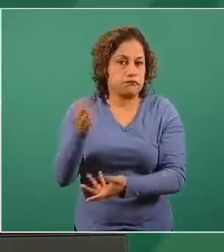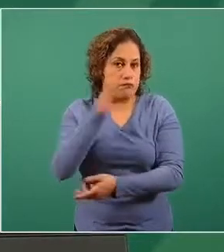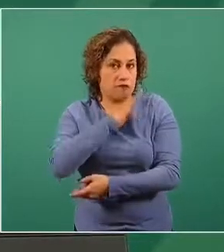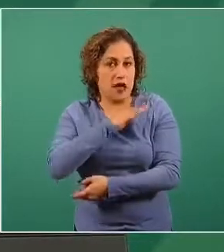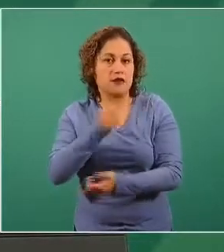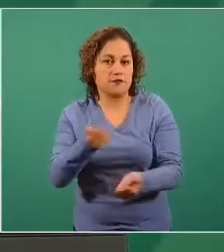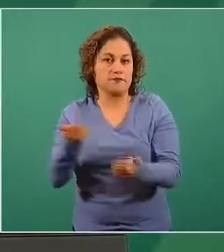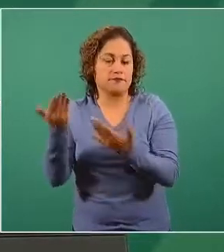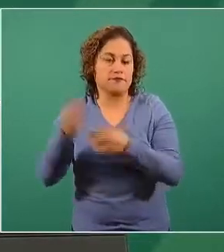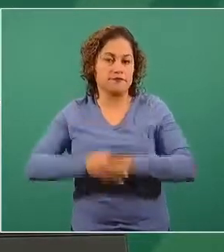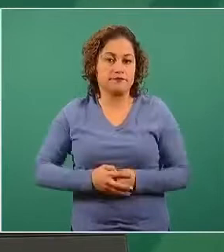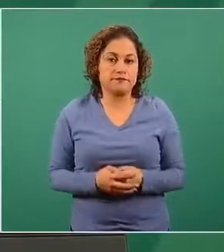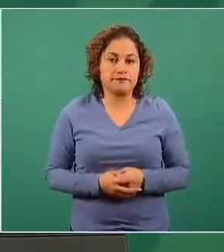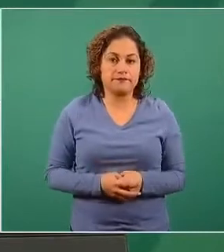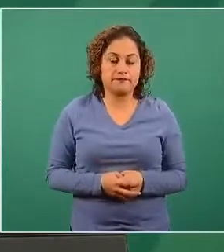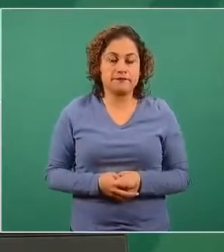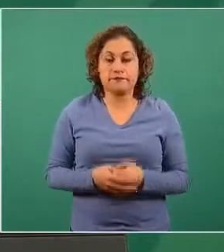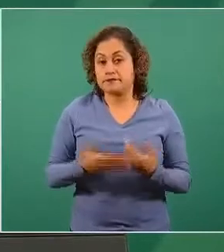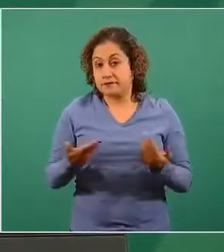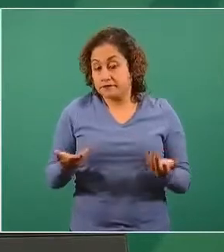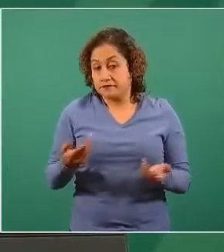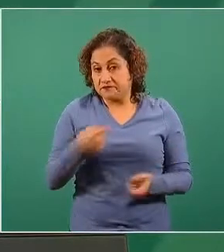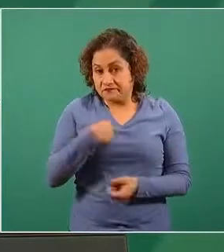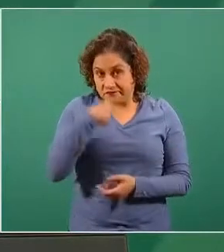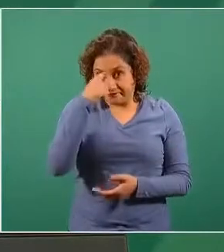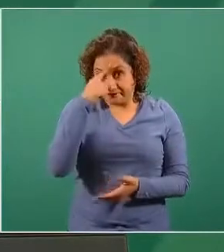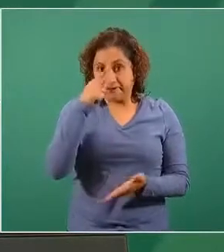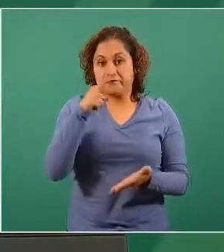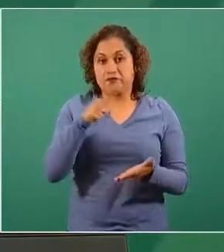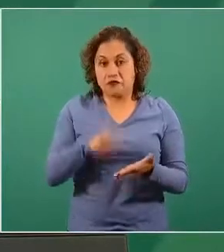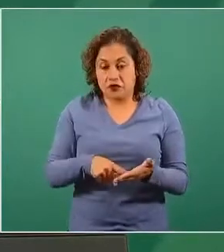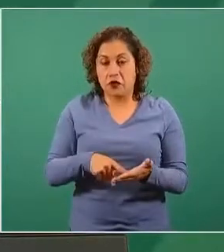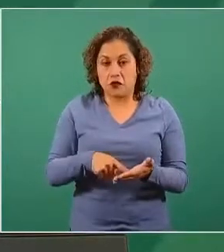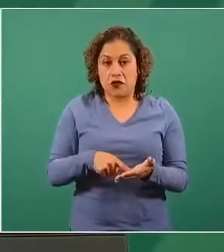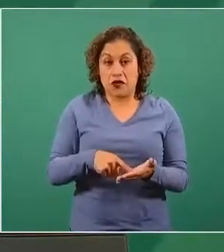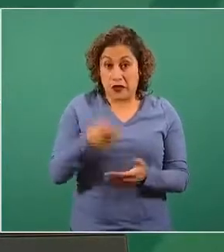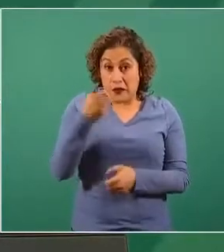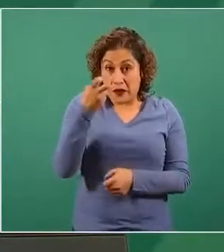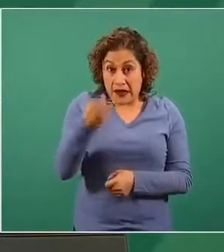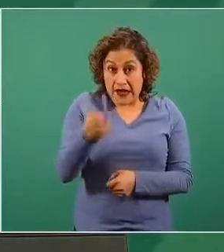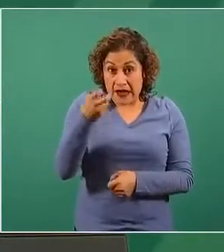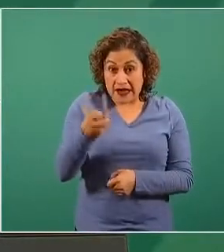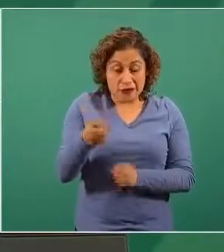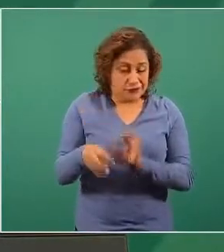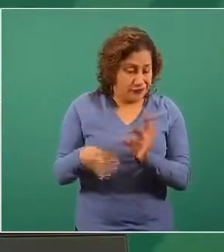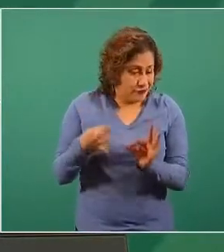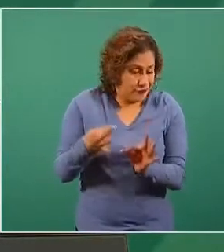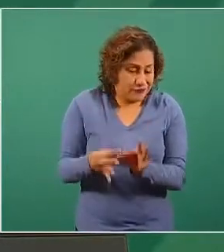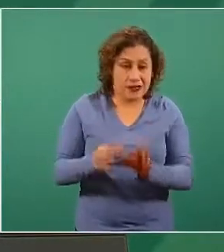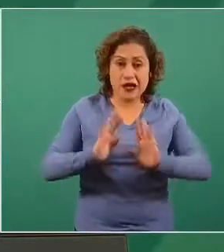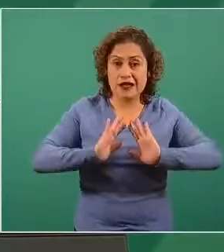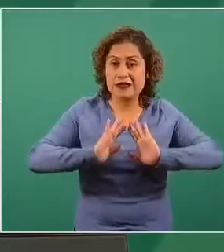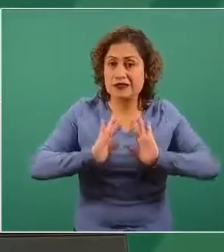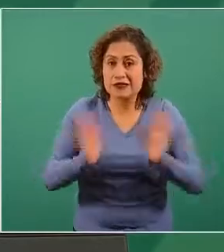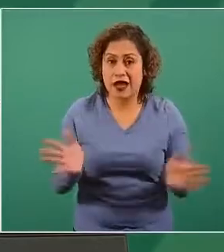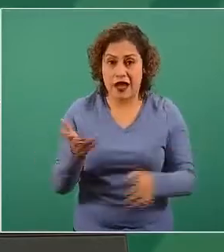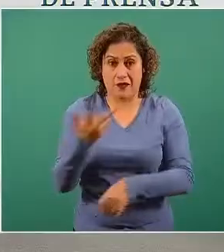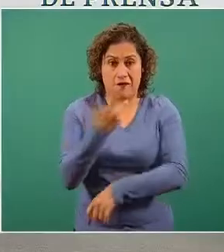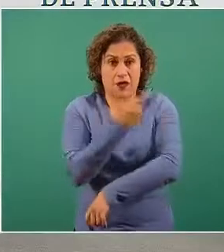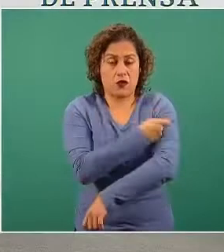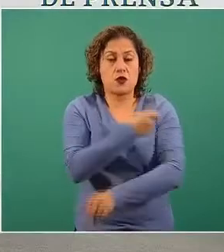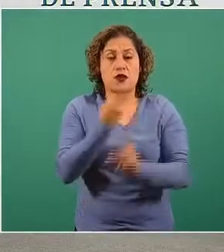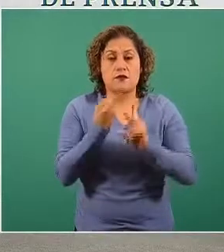un ESAVI. Entonces, me parece que todo está listo para que empecemos con la estrategia de